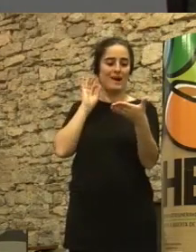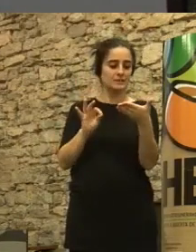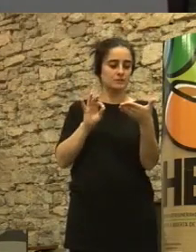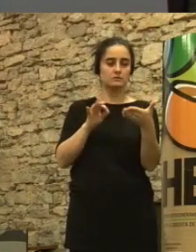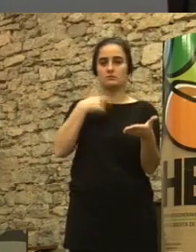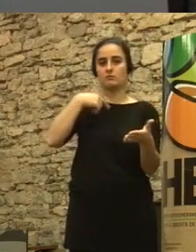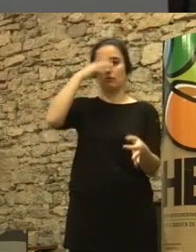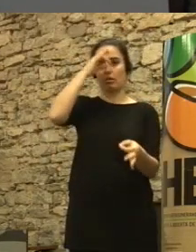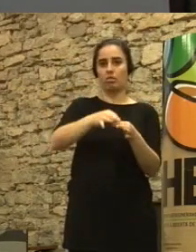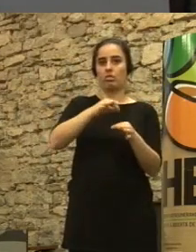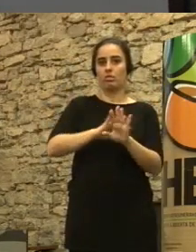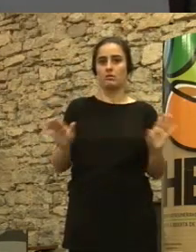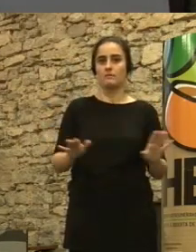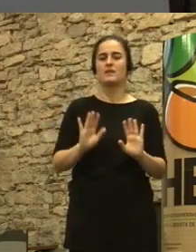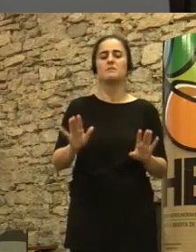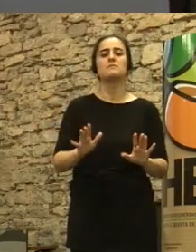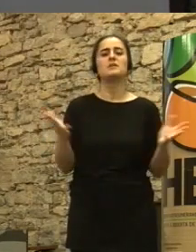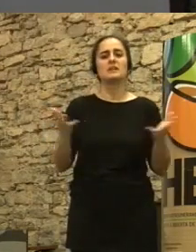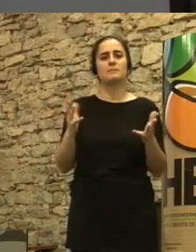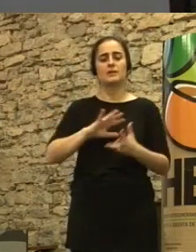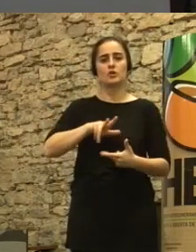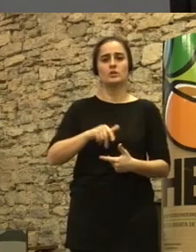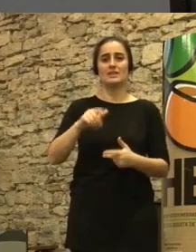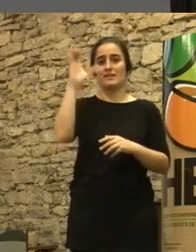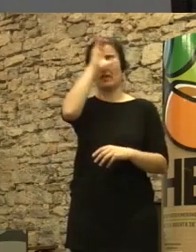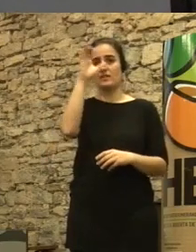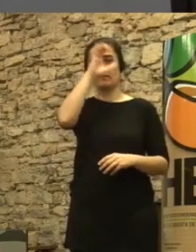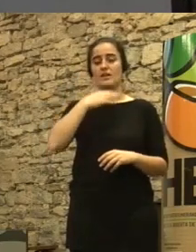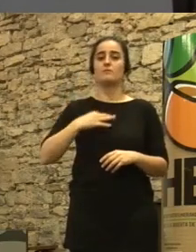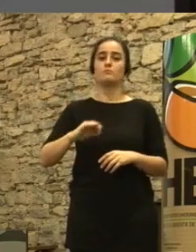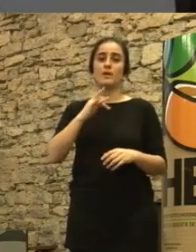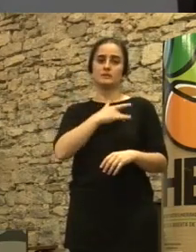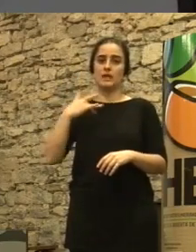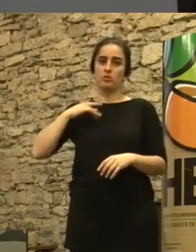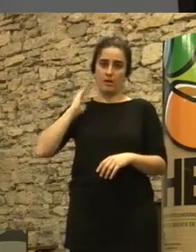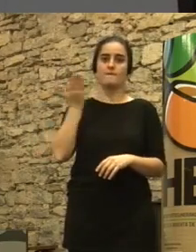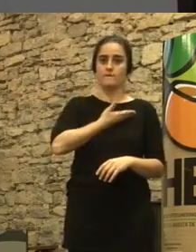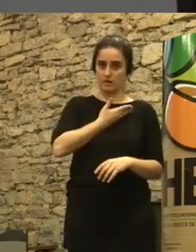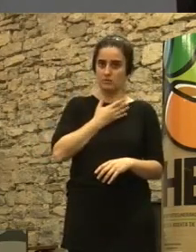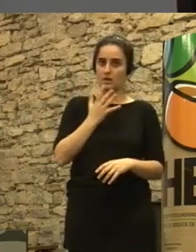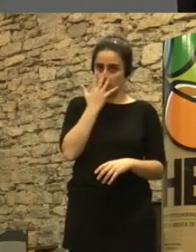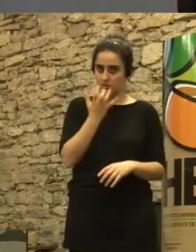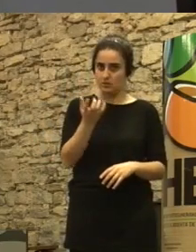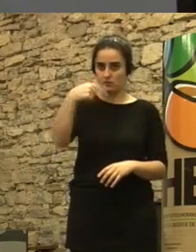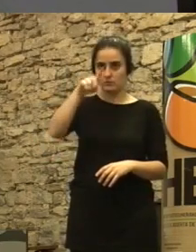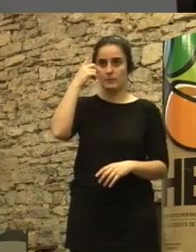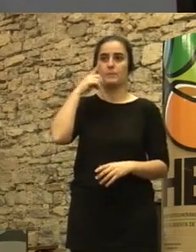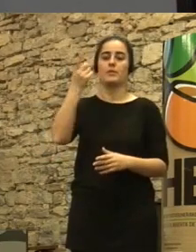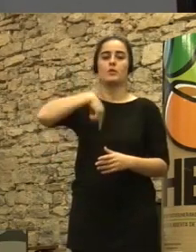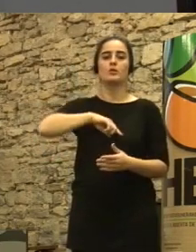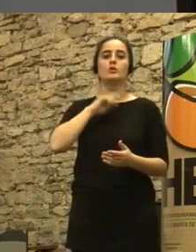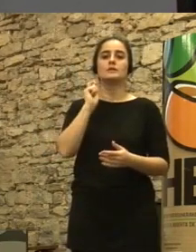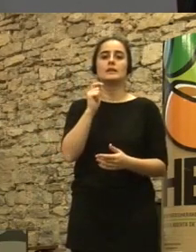totalmente. Pero ¿qué pasa con la noticia científica? Primero, afecta a la salud, muy serio. Como sabréis, estamos constantemente en contacto